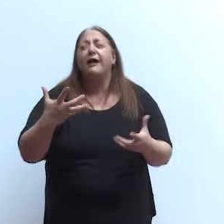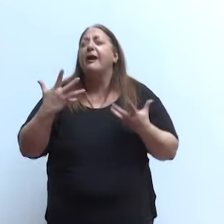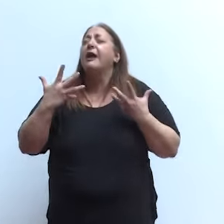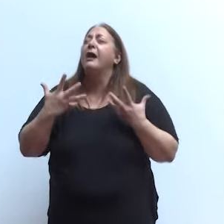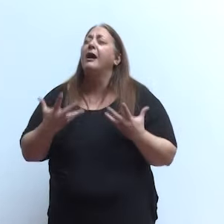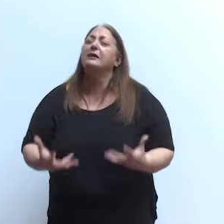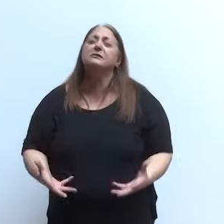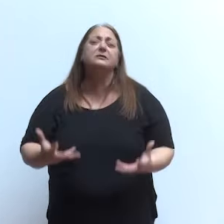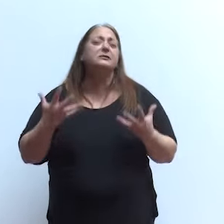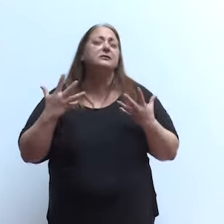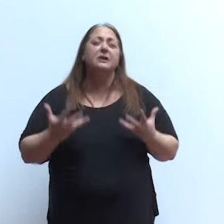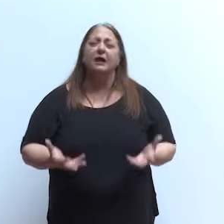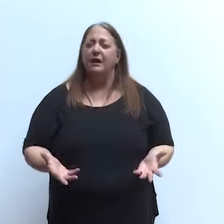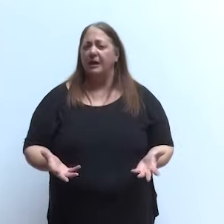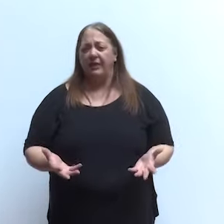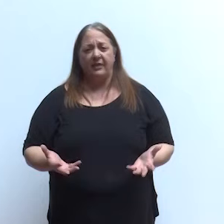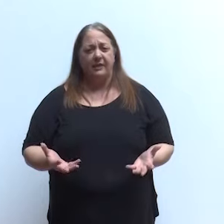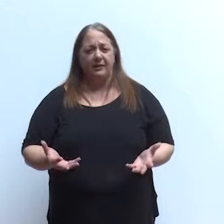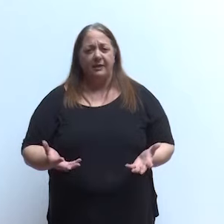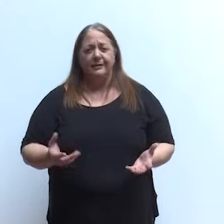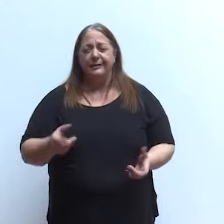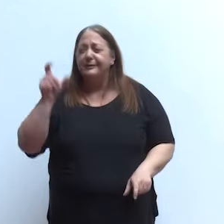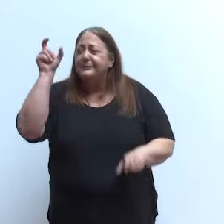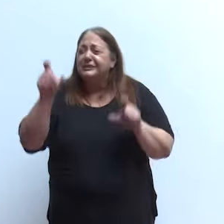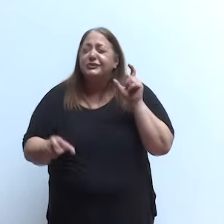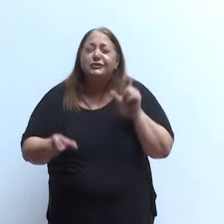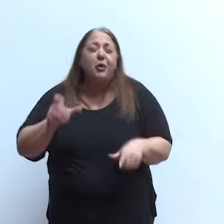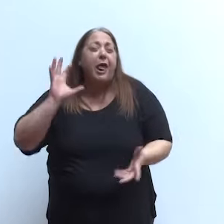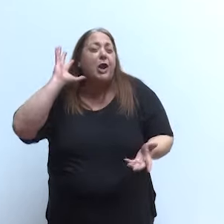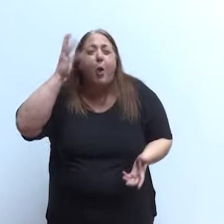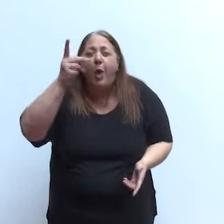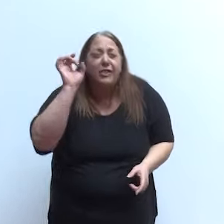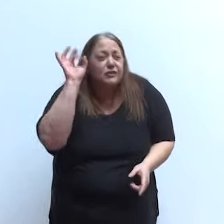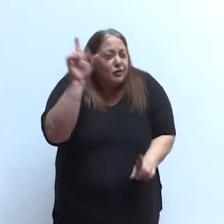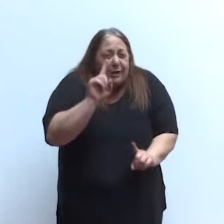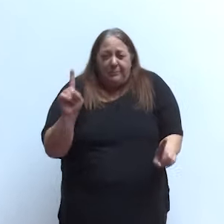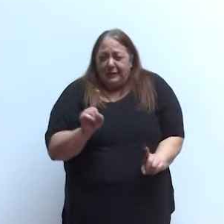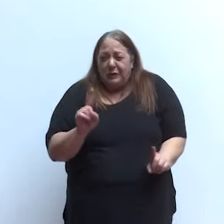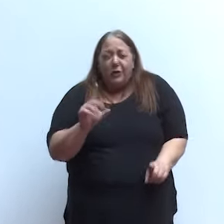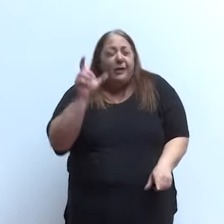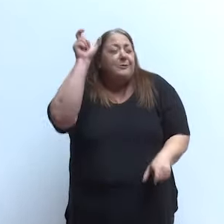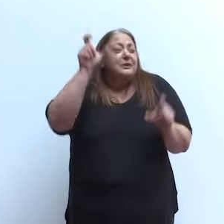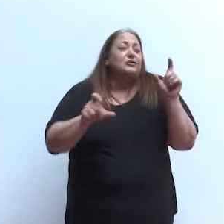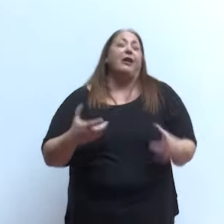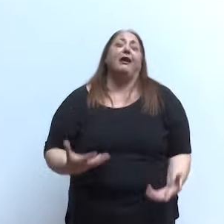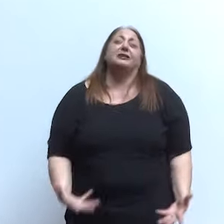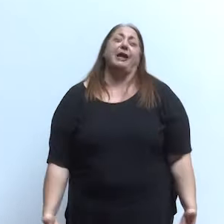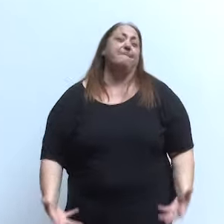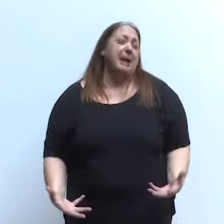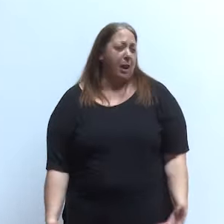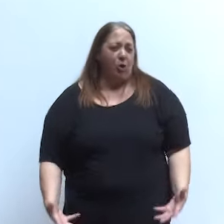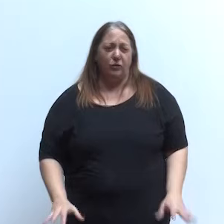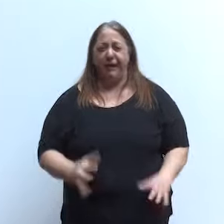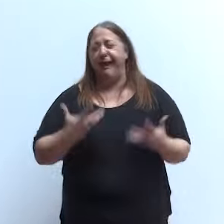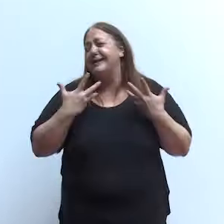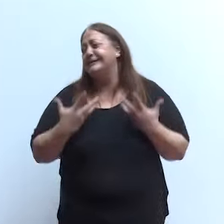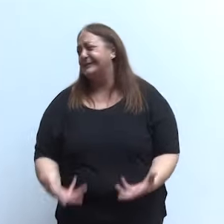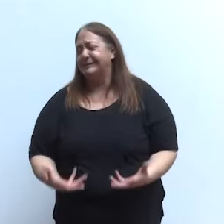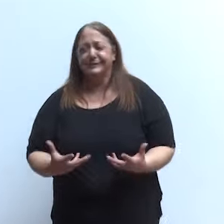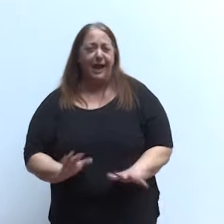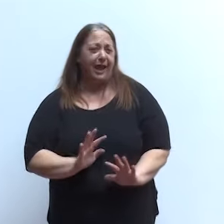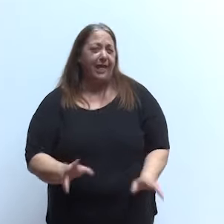estaba eh solamente enojada sino que la gente estaba hinchada las pelotas la gente estaba cansada se había qued se iba quedando